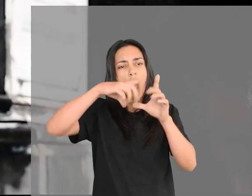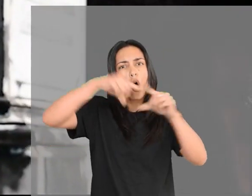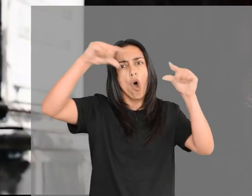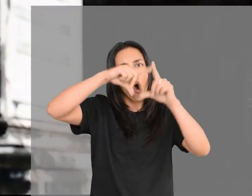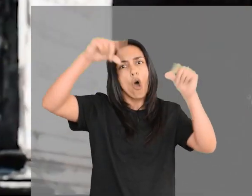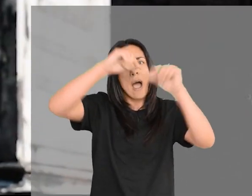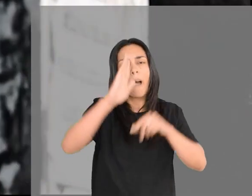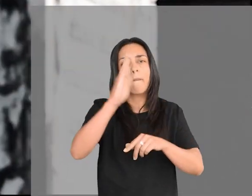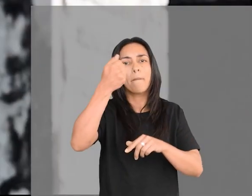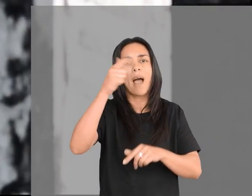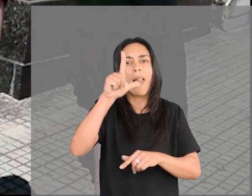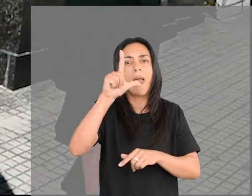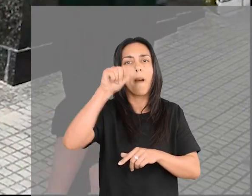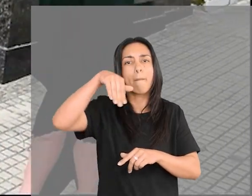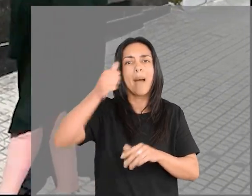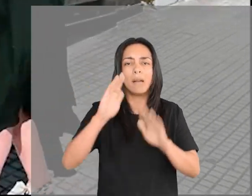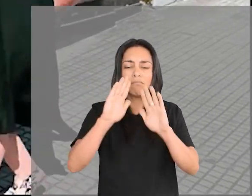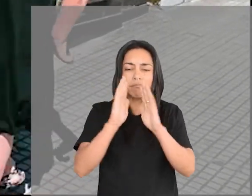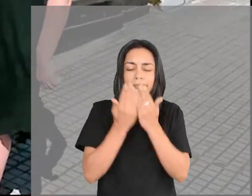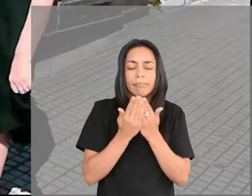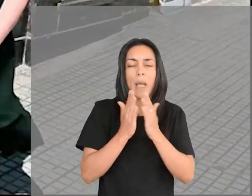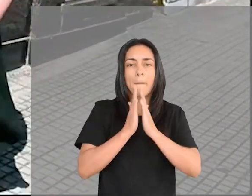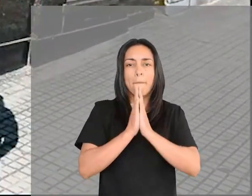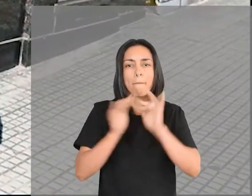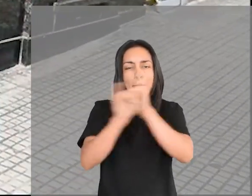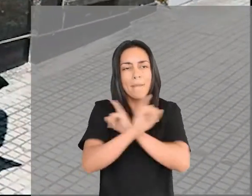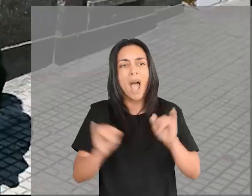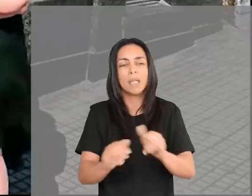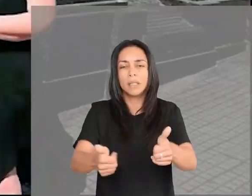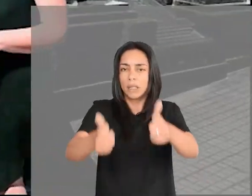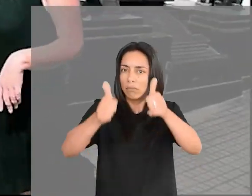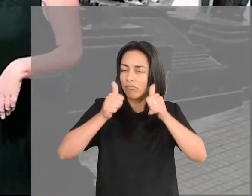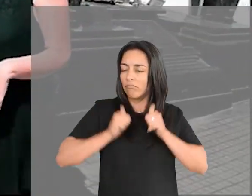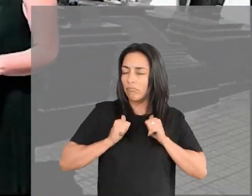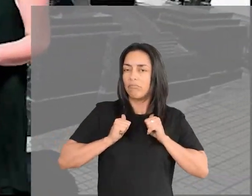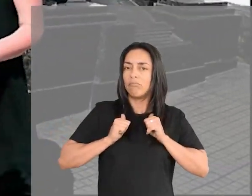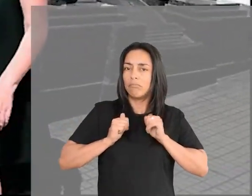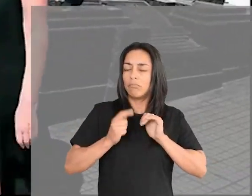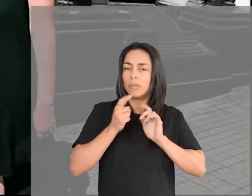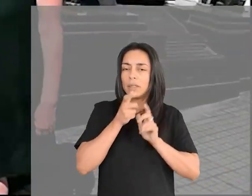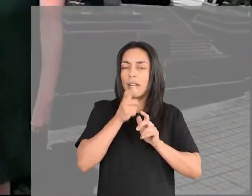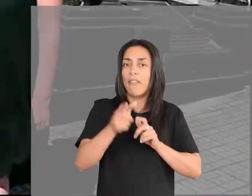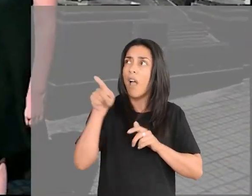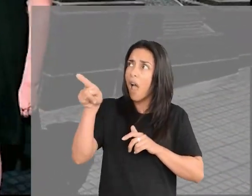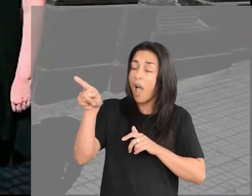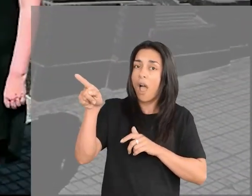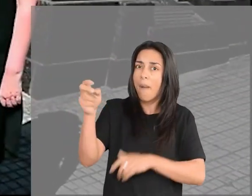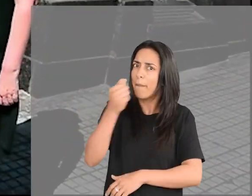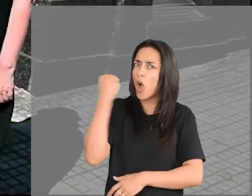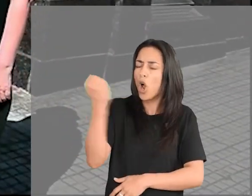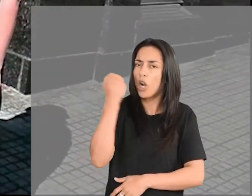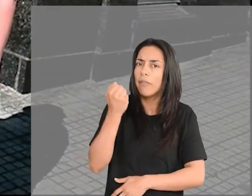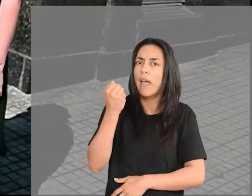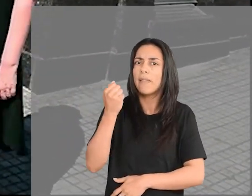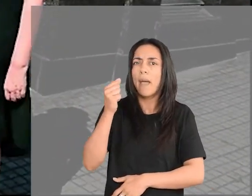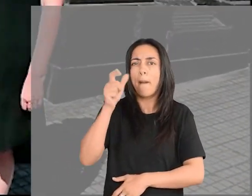al paz y el descanso. Acá algo importante para los que peinamos canas